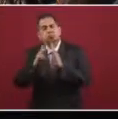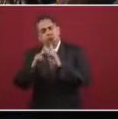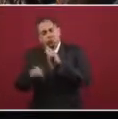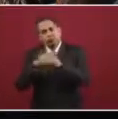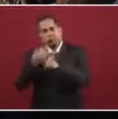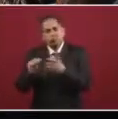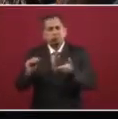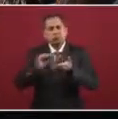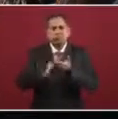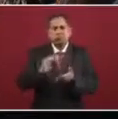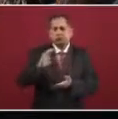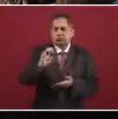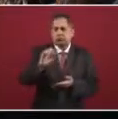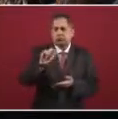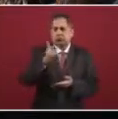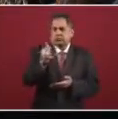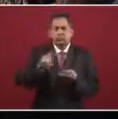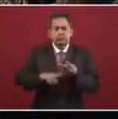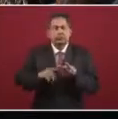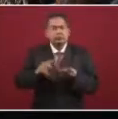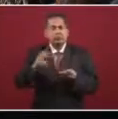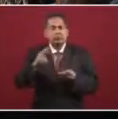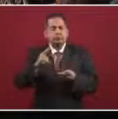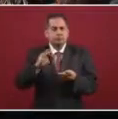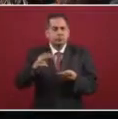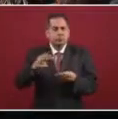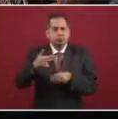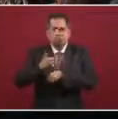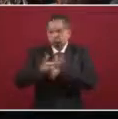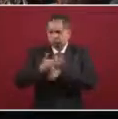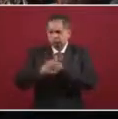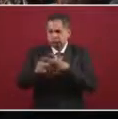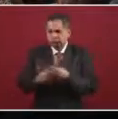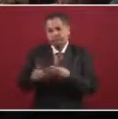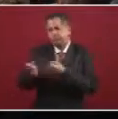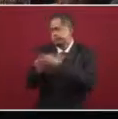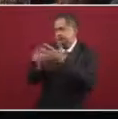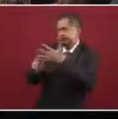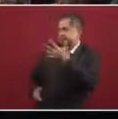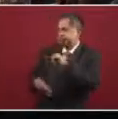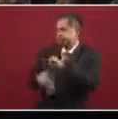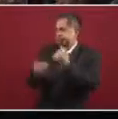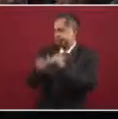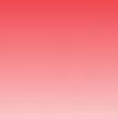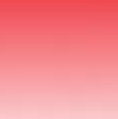y Honduras hace 10 años aproximadamente. Bueno, tantos casos que hay en América Latina, ¿verdad?